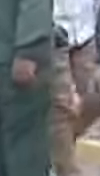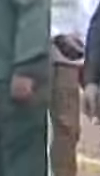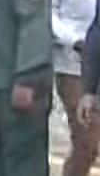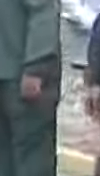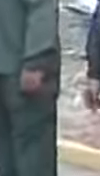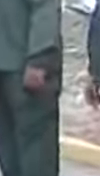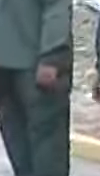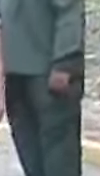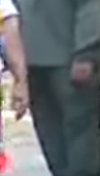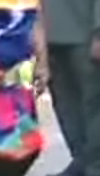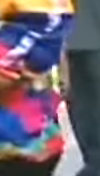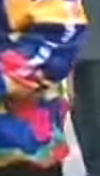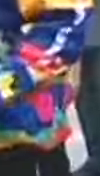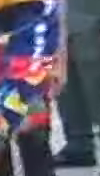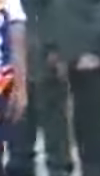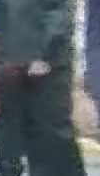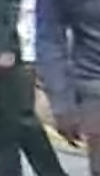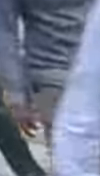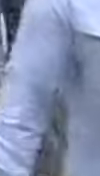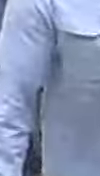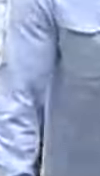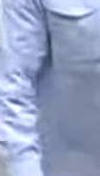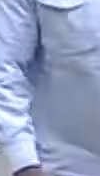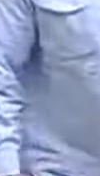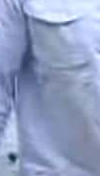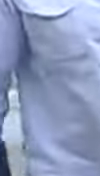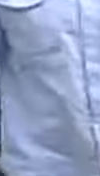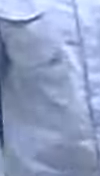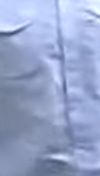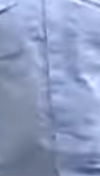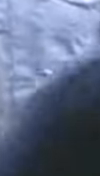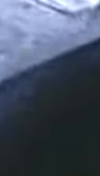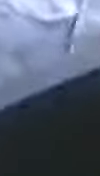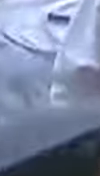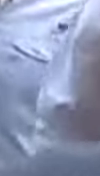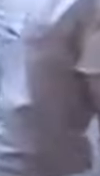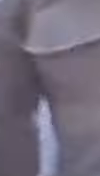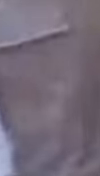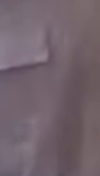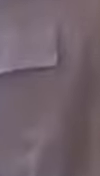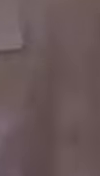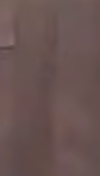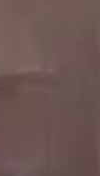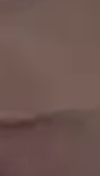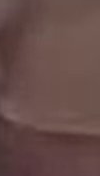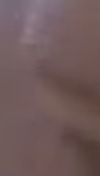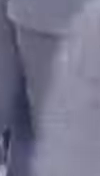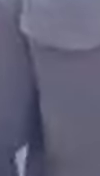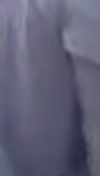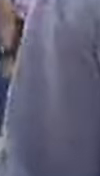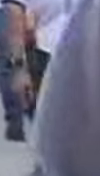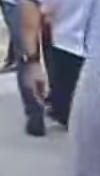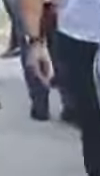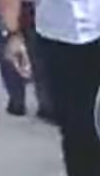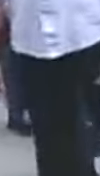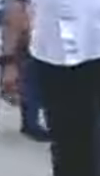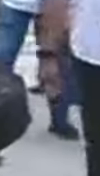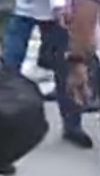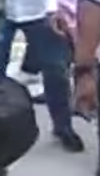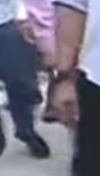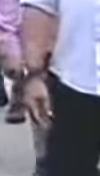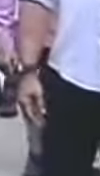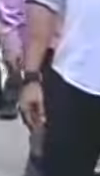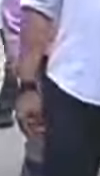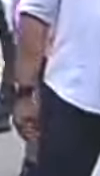el estado Guárico, donde vemos en las imágenes la llegada del presidente de la República Bolivariana de Venezuela, Nicolás Maduro Moros, en compañía